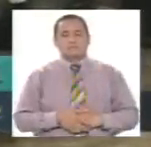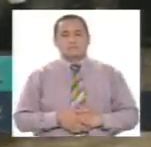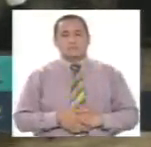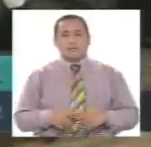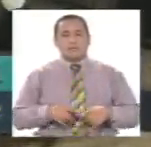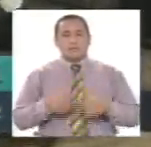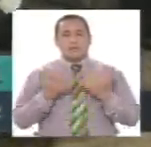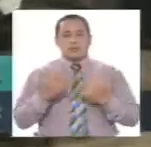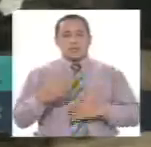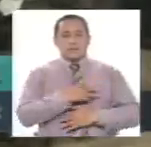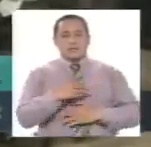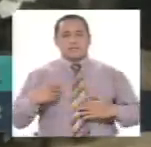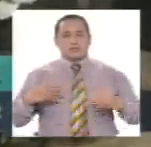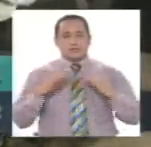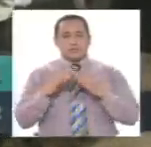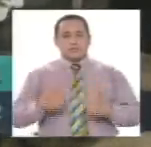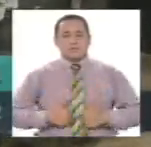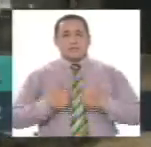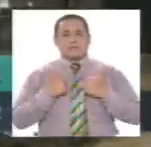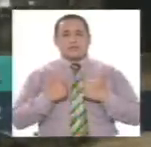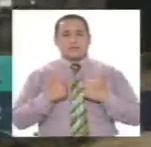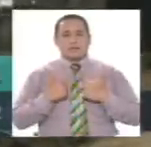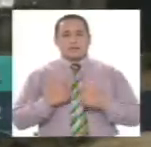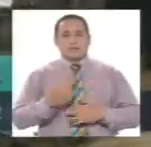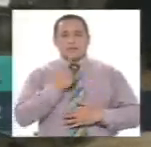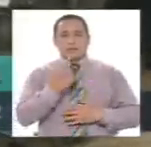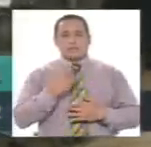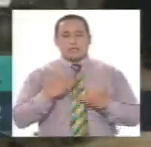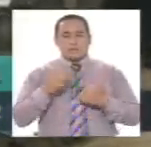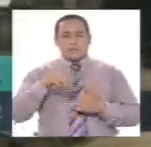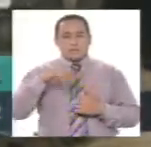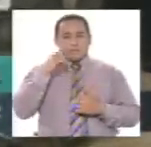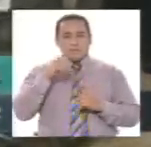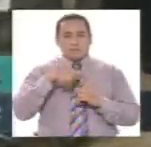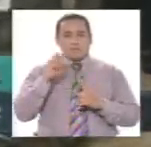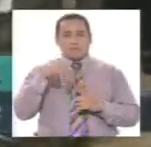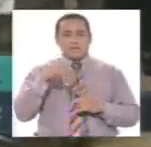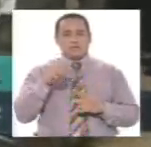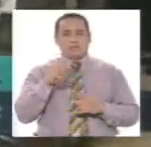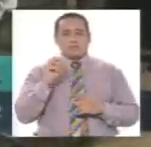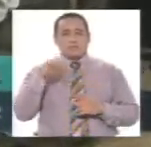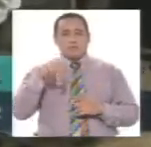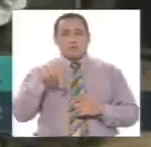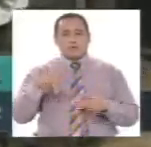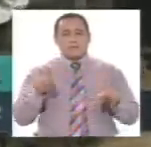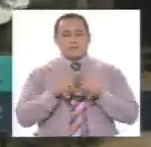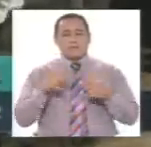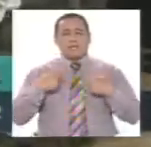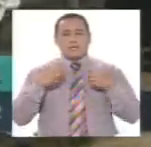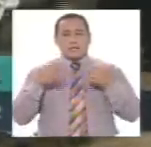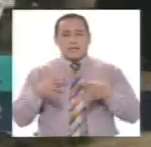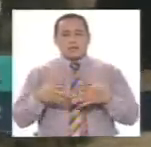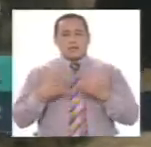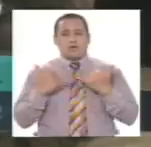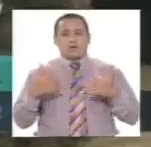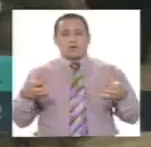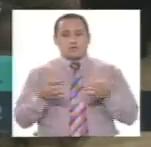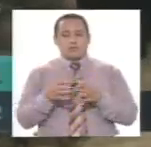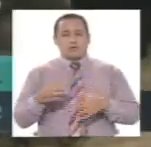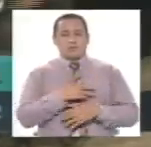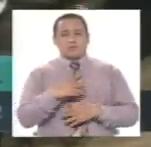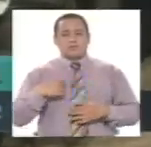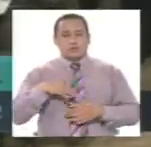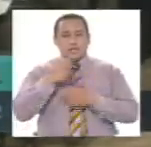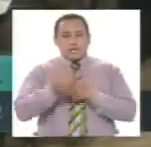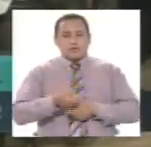el actual ministro de Vivienda es Milton von Hess, quien ha dejado la cartera de